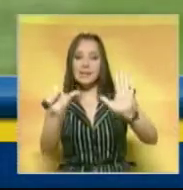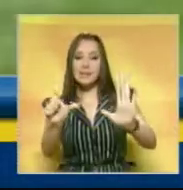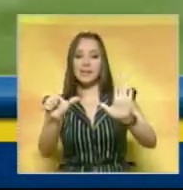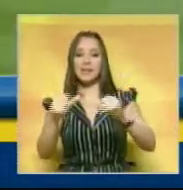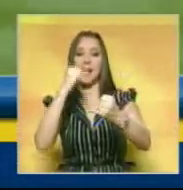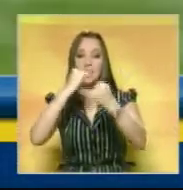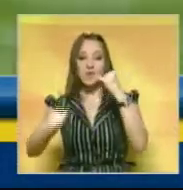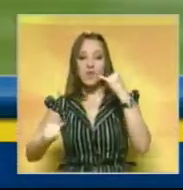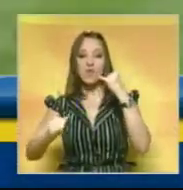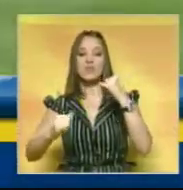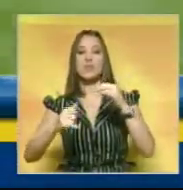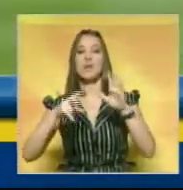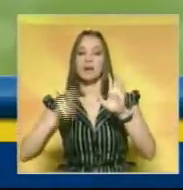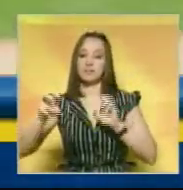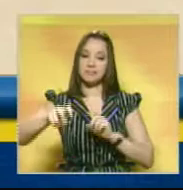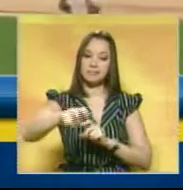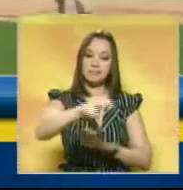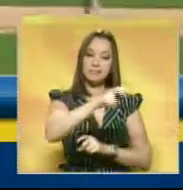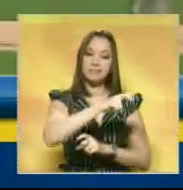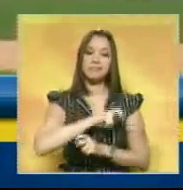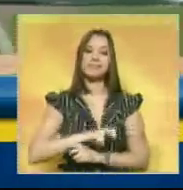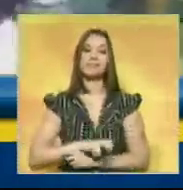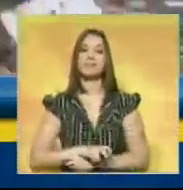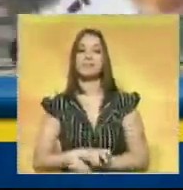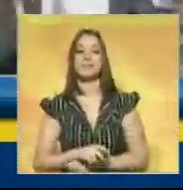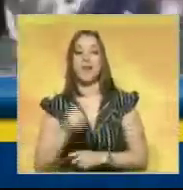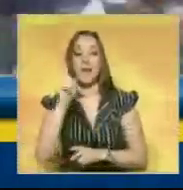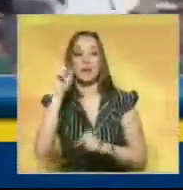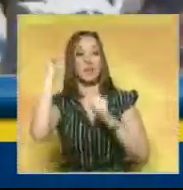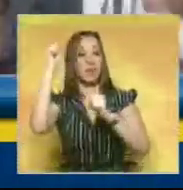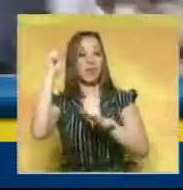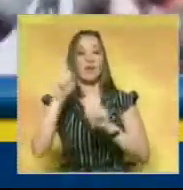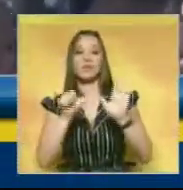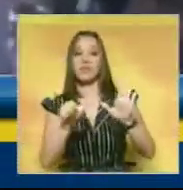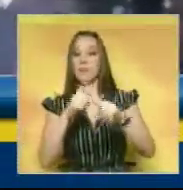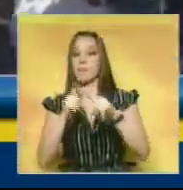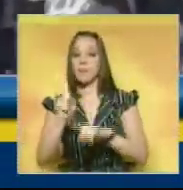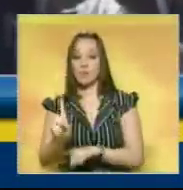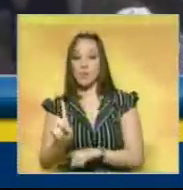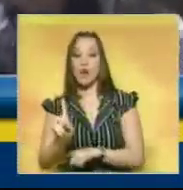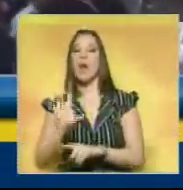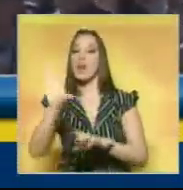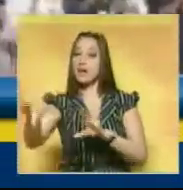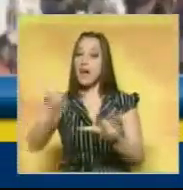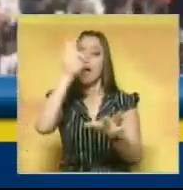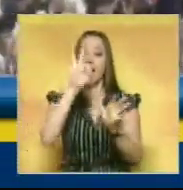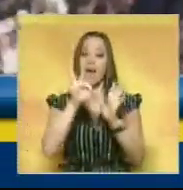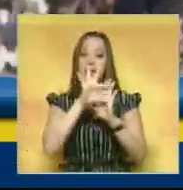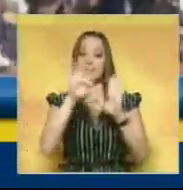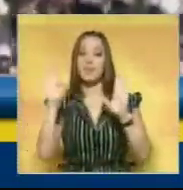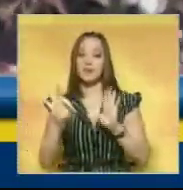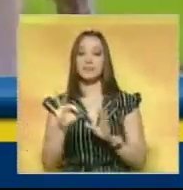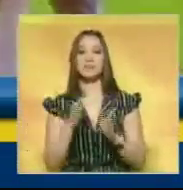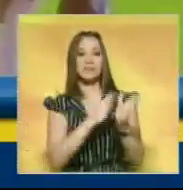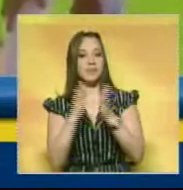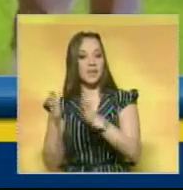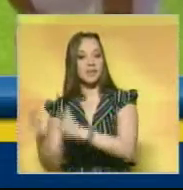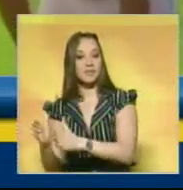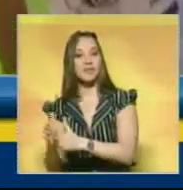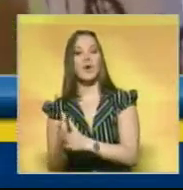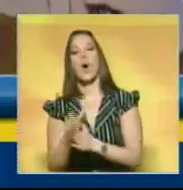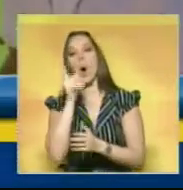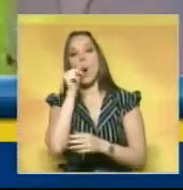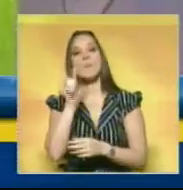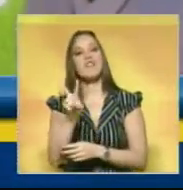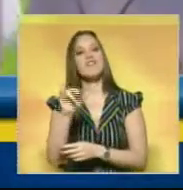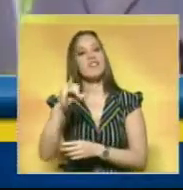última anotación del juego para Detroit, equipo que venció a los Medias Blancas 6-1 y aseguró su clasificación a la postemporada. Víctor Martínez se fue 2-0 con